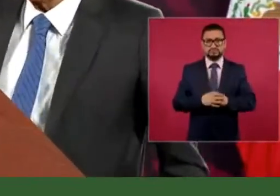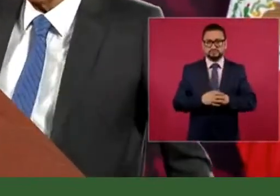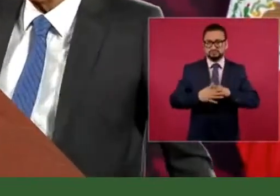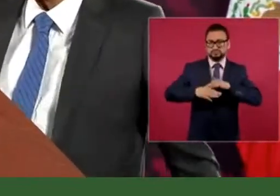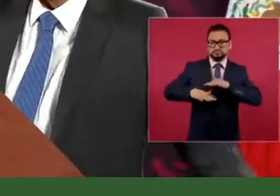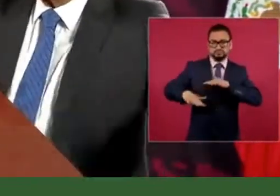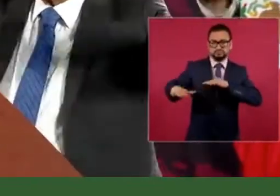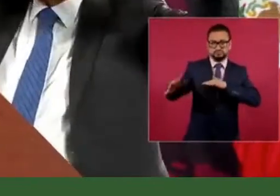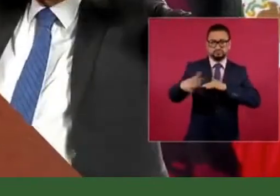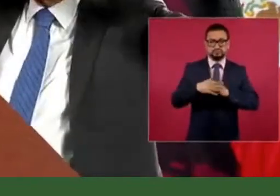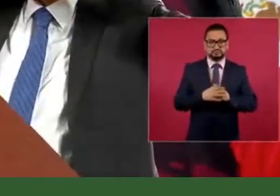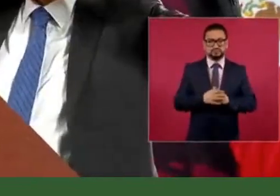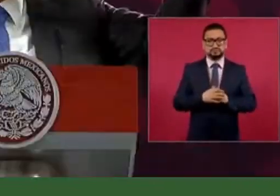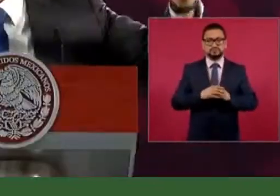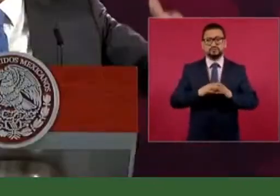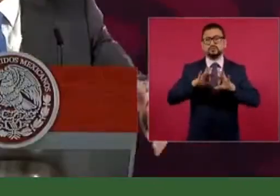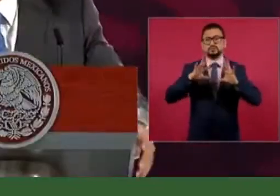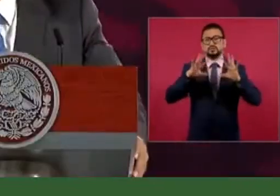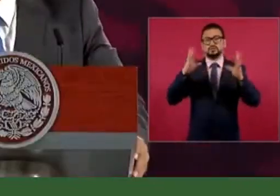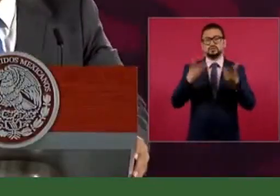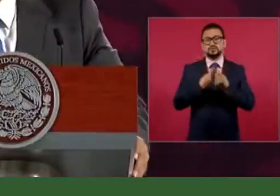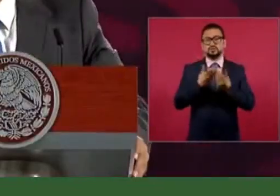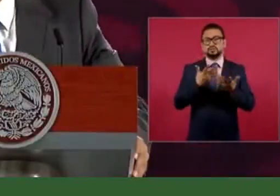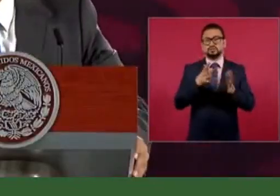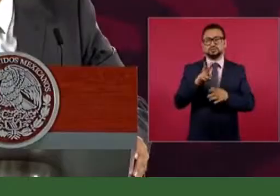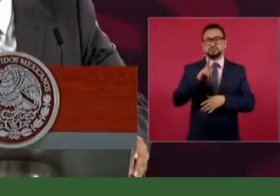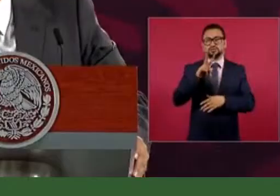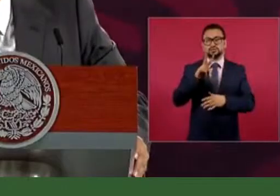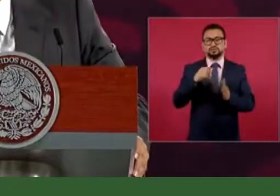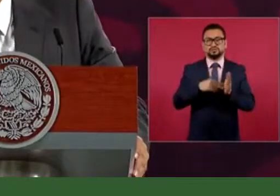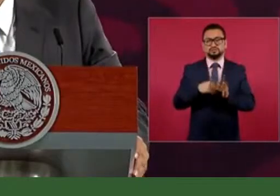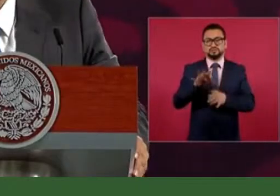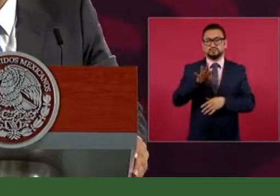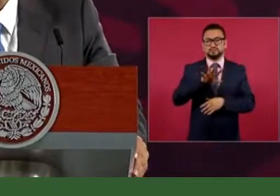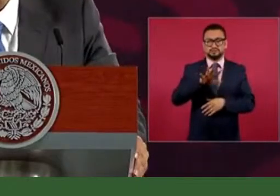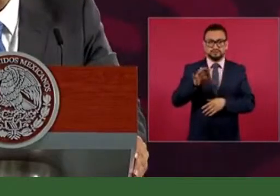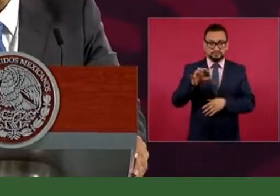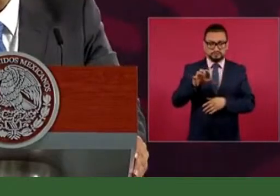En suma, son como 2.500 kilómetros